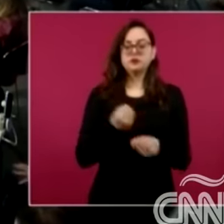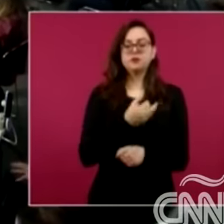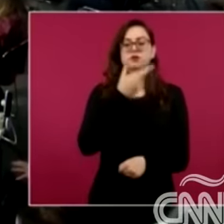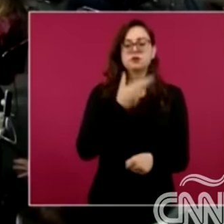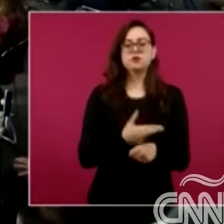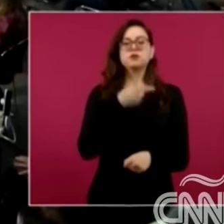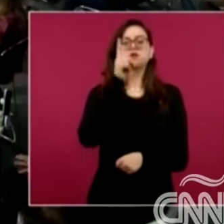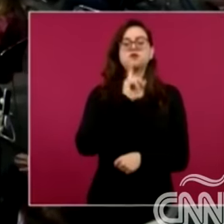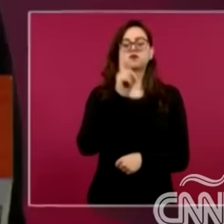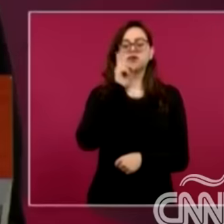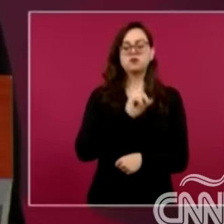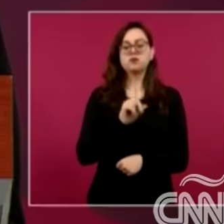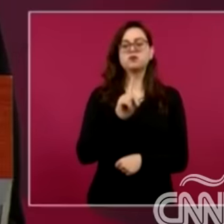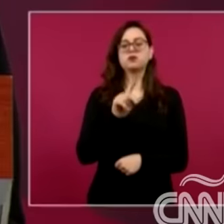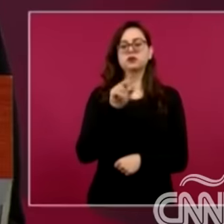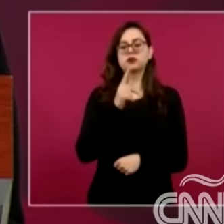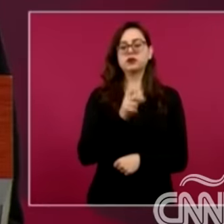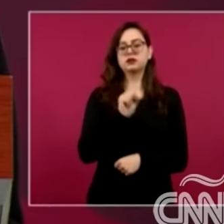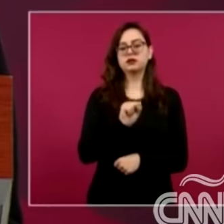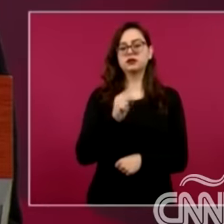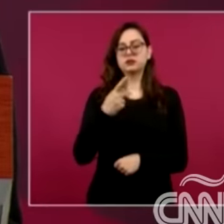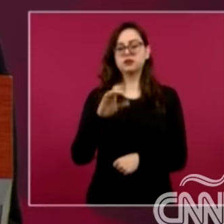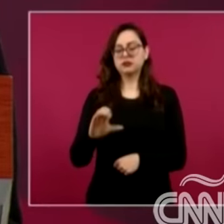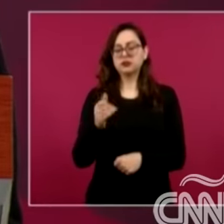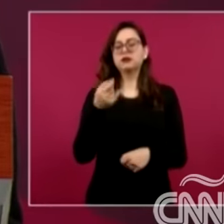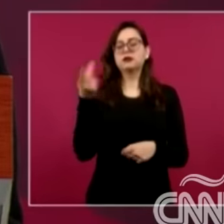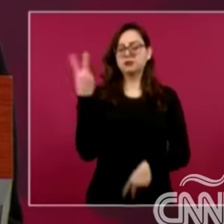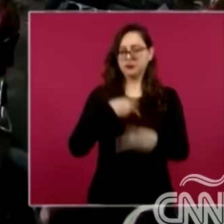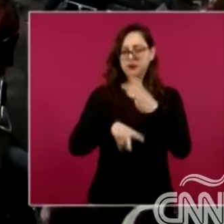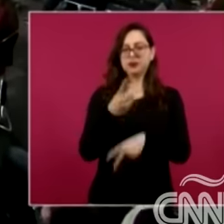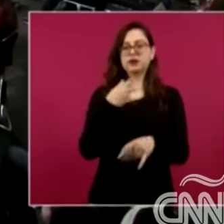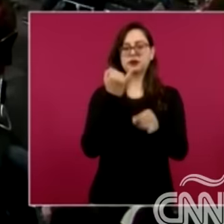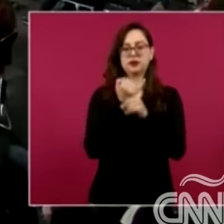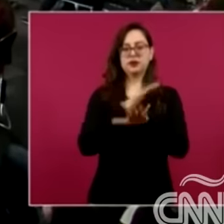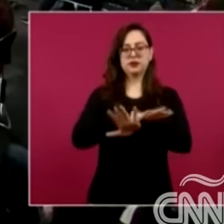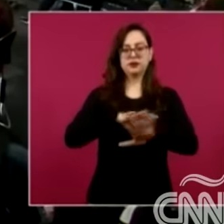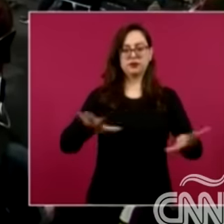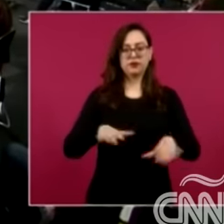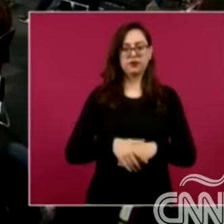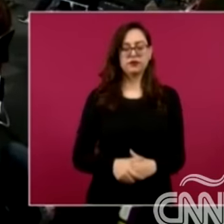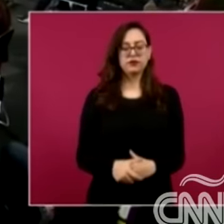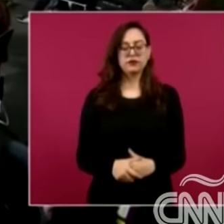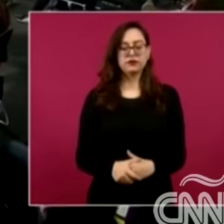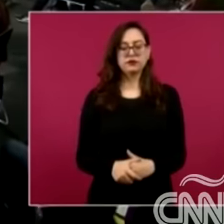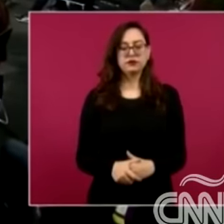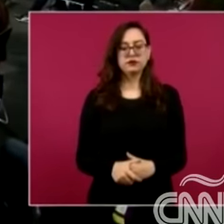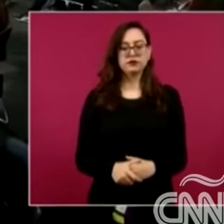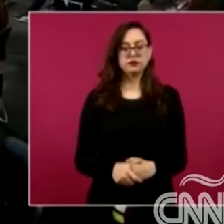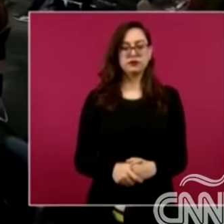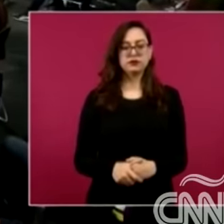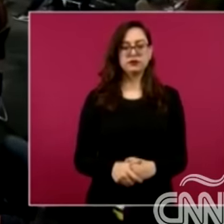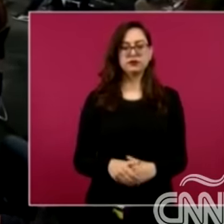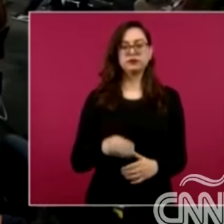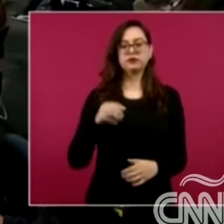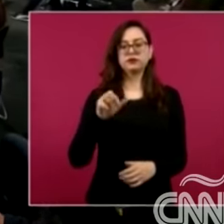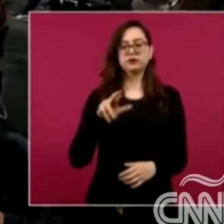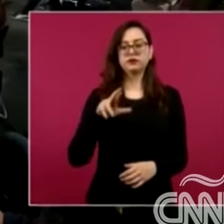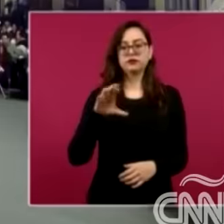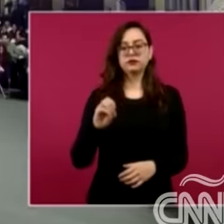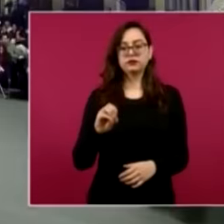de la mañana, del día de hoy. Vamos con Marco Olvera.